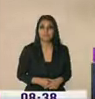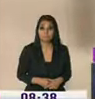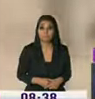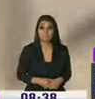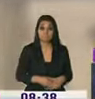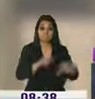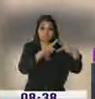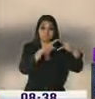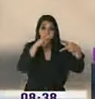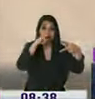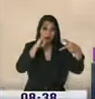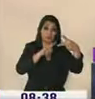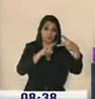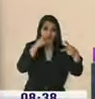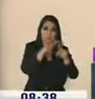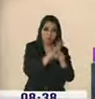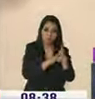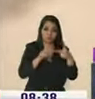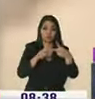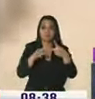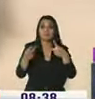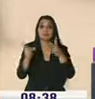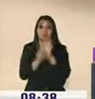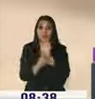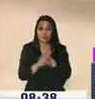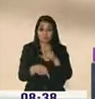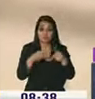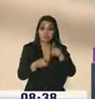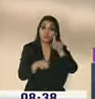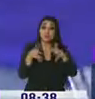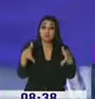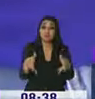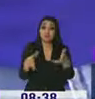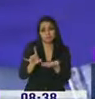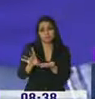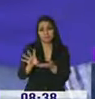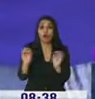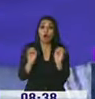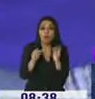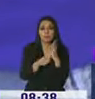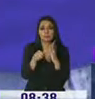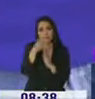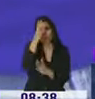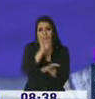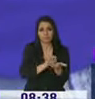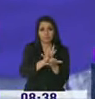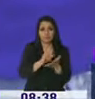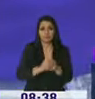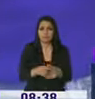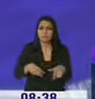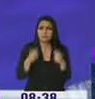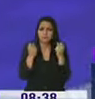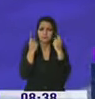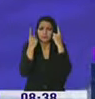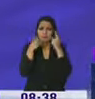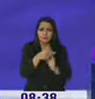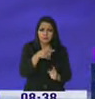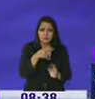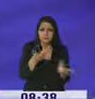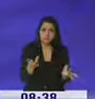aquellos profesores fueron destituidos y otros separados del magisterio. A mí me sorprende de que cómo es posible que hayan hecho estos